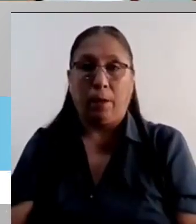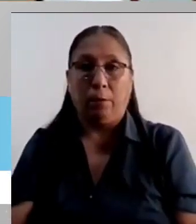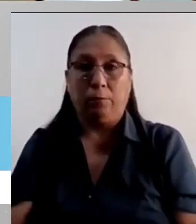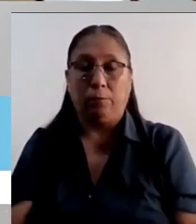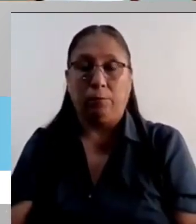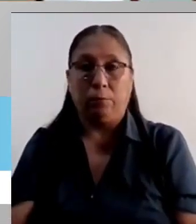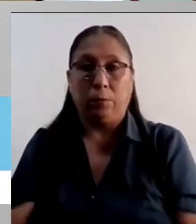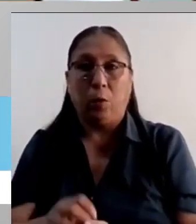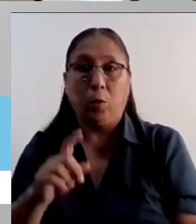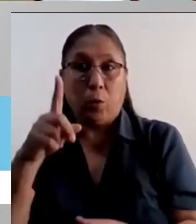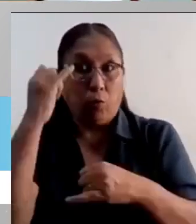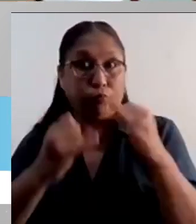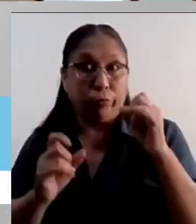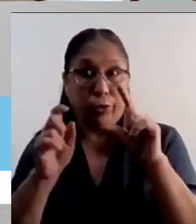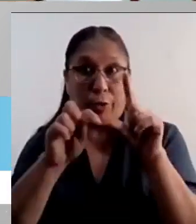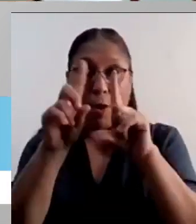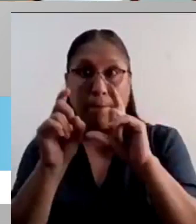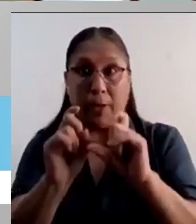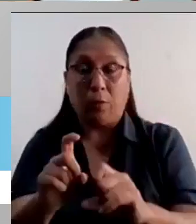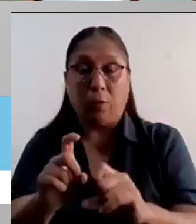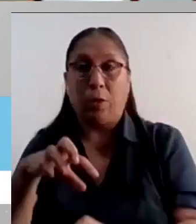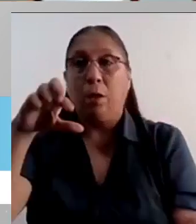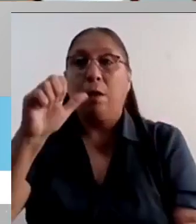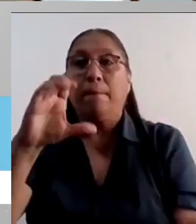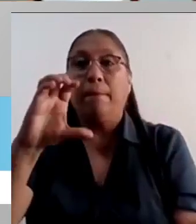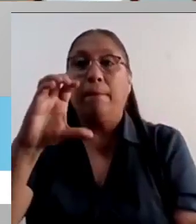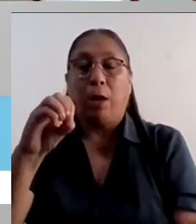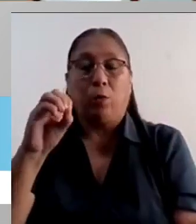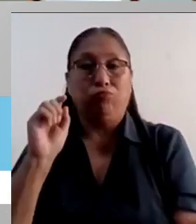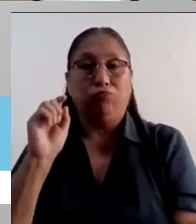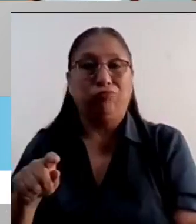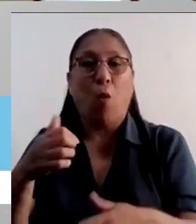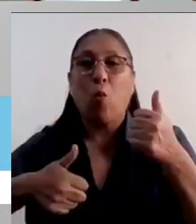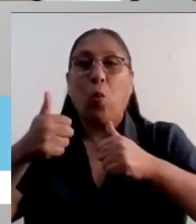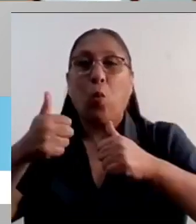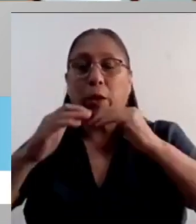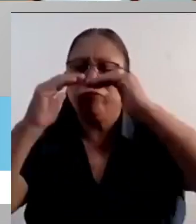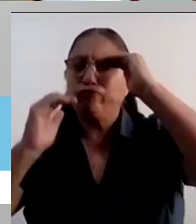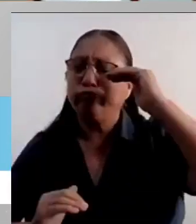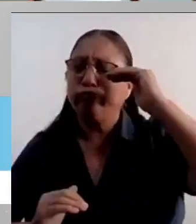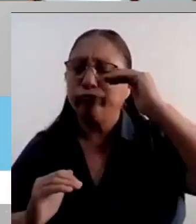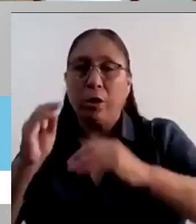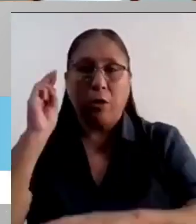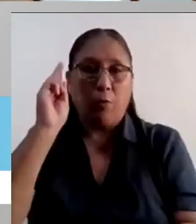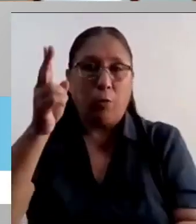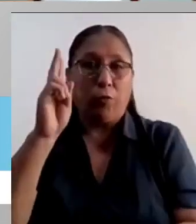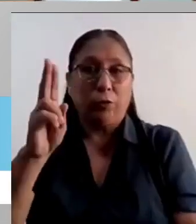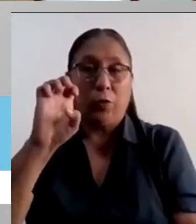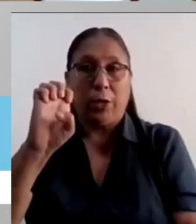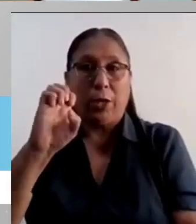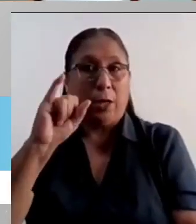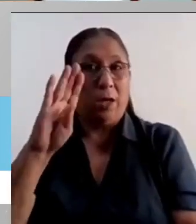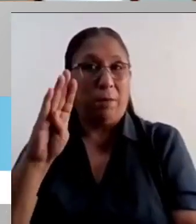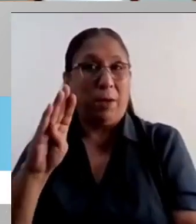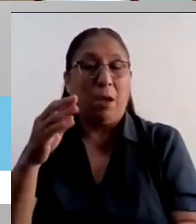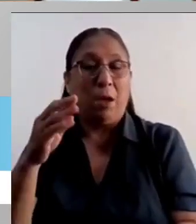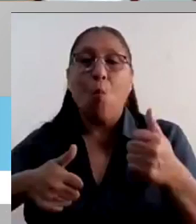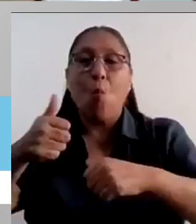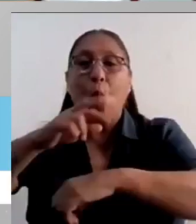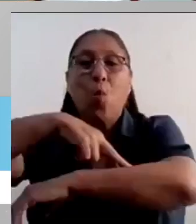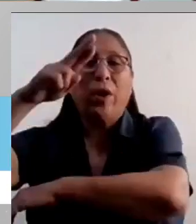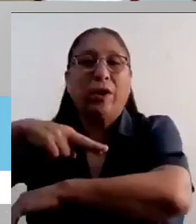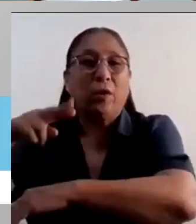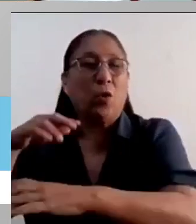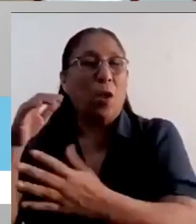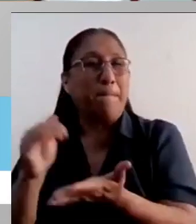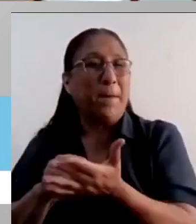Tenemos una última pregunta de Paco Briceño. ¿Cuál es la brecha de los docentes EIB y qué regiones son las más